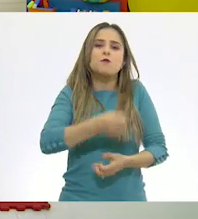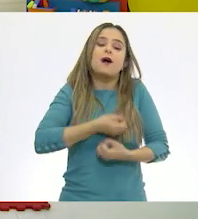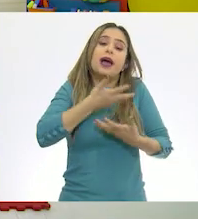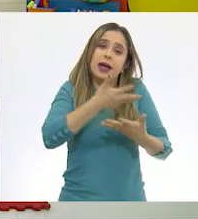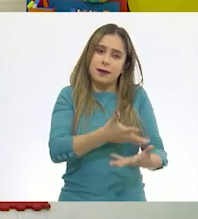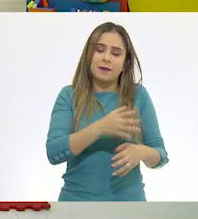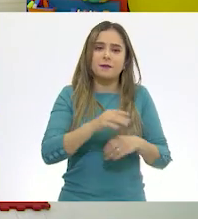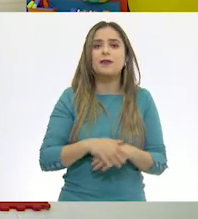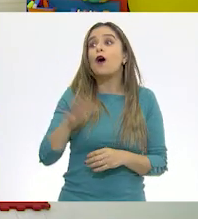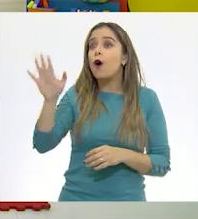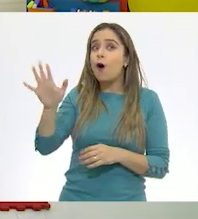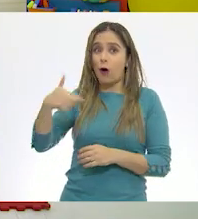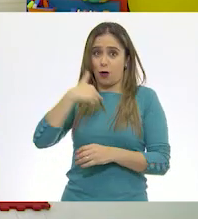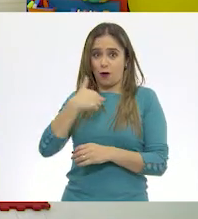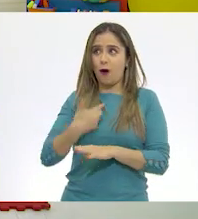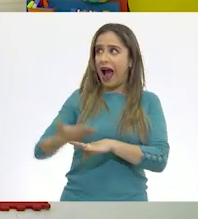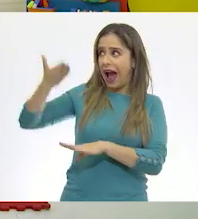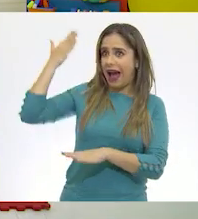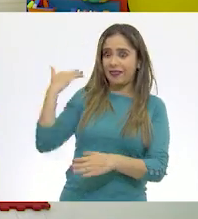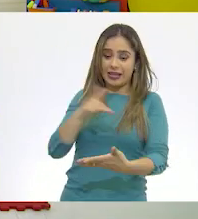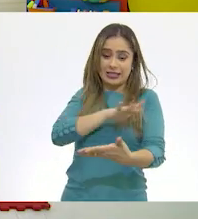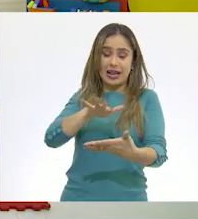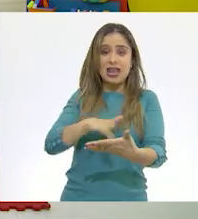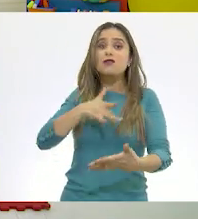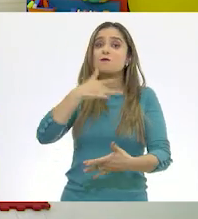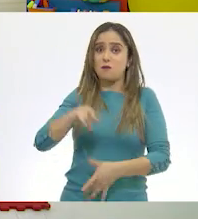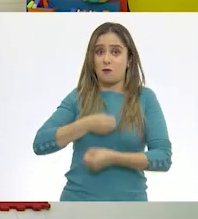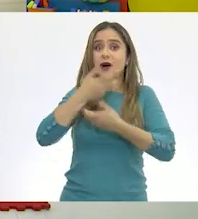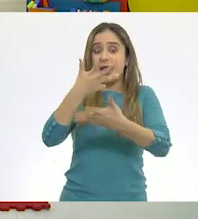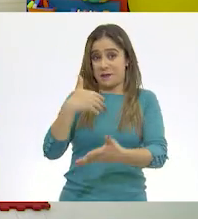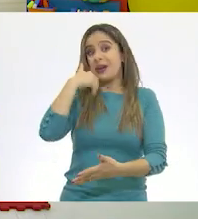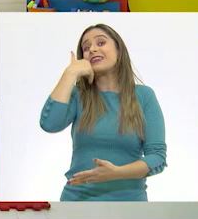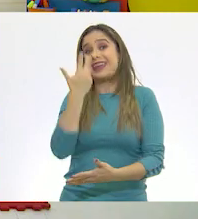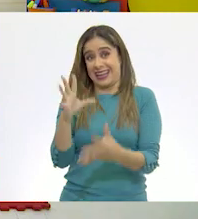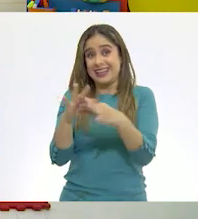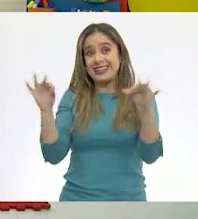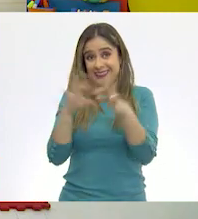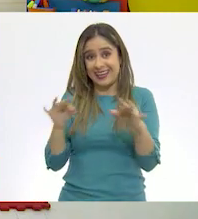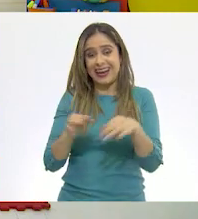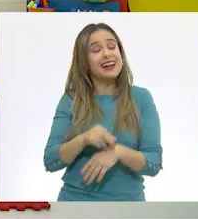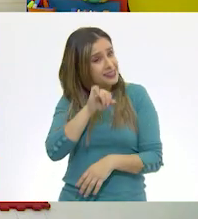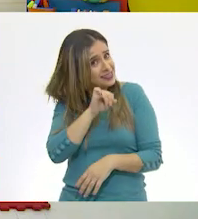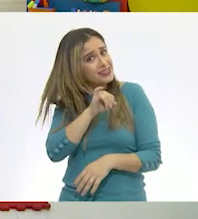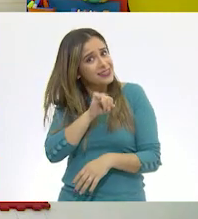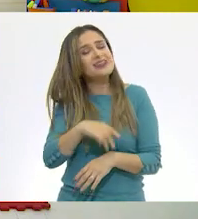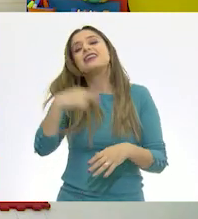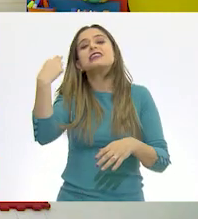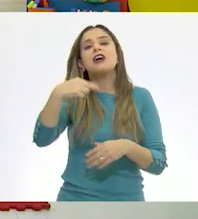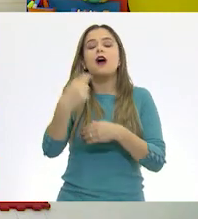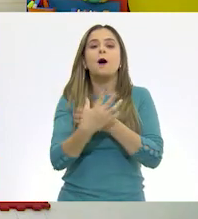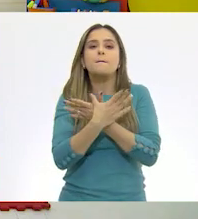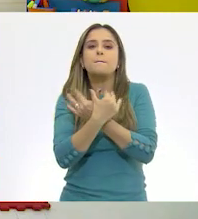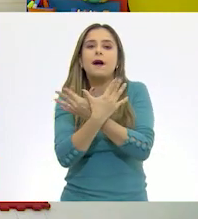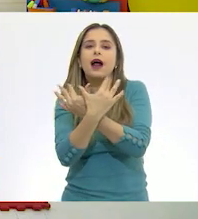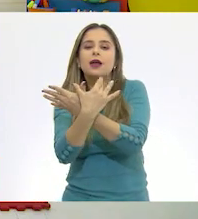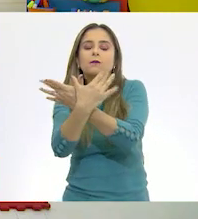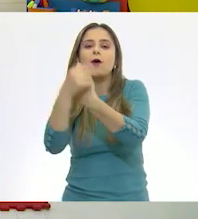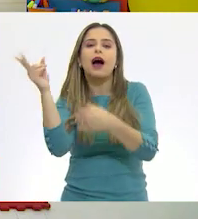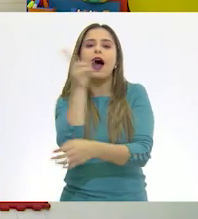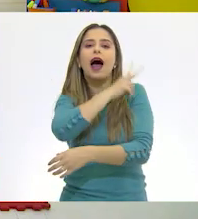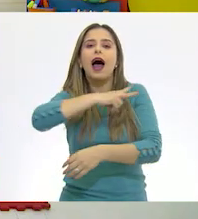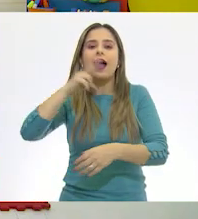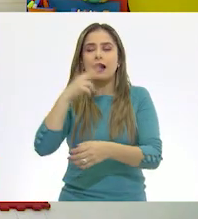poema que leí hace tiempo. ¿Quieren escucharlo? Sí. ¿Sí? Se llama Mariposa del aire y es